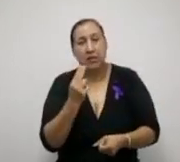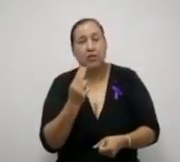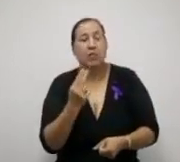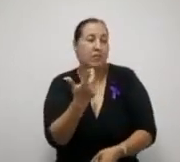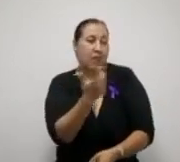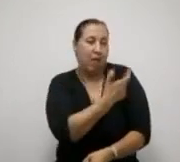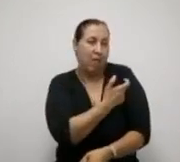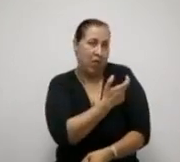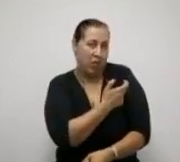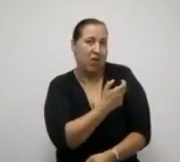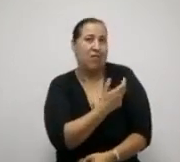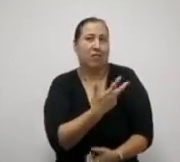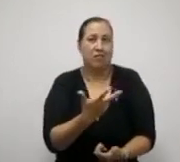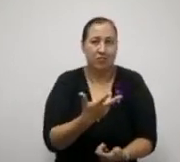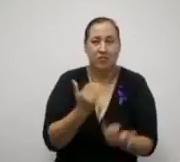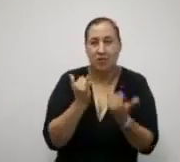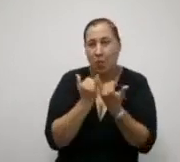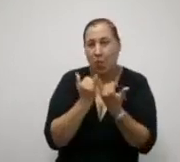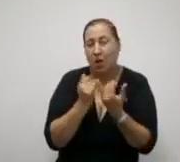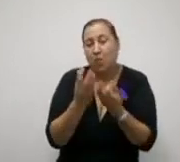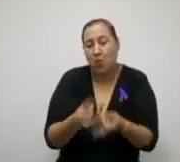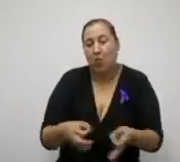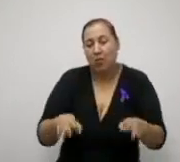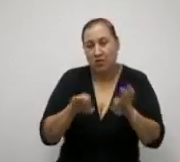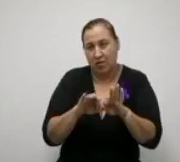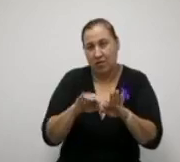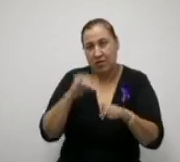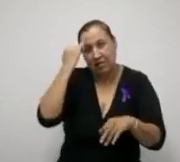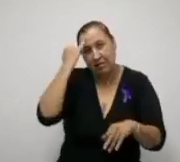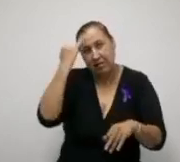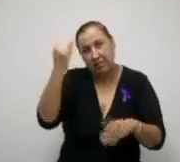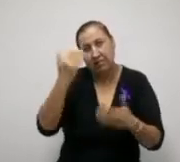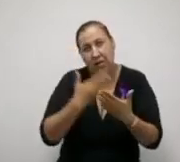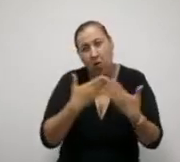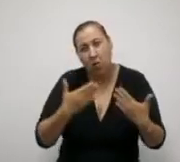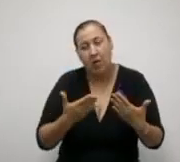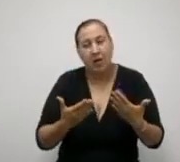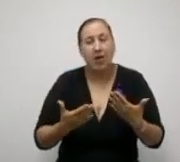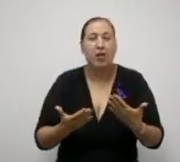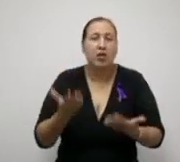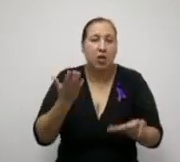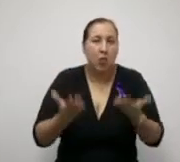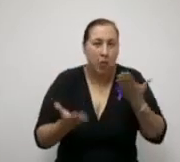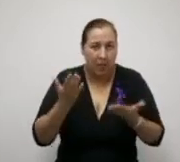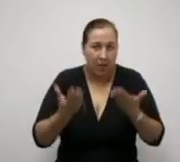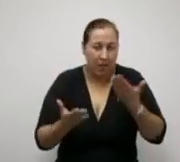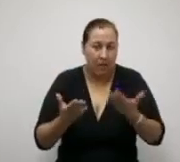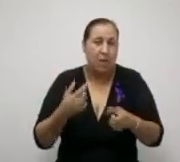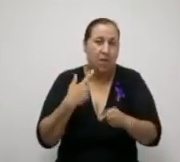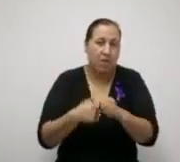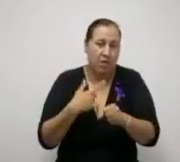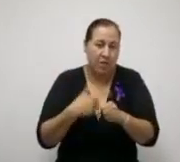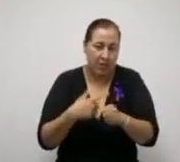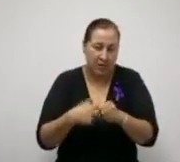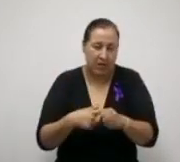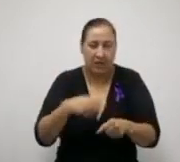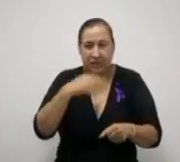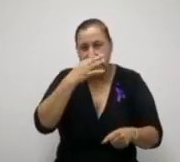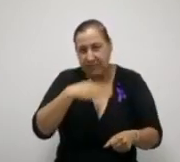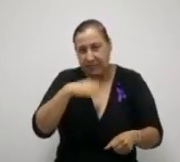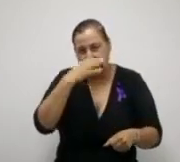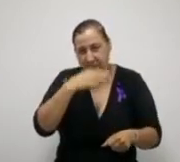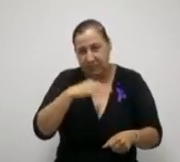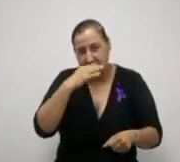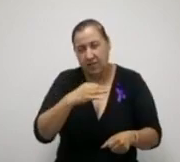el biológico. En este orden de ideas les presento ahora el panorama epidemiológico que tenemos en esta temporada estacional de influenza y